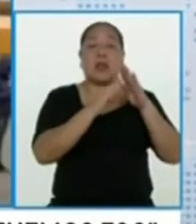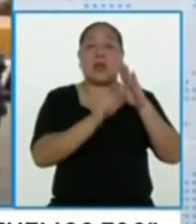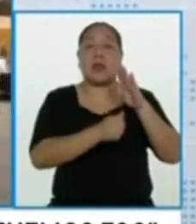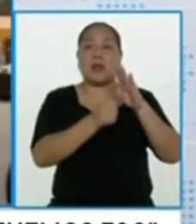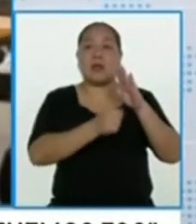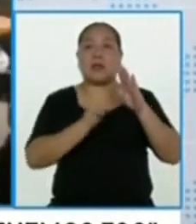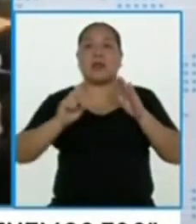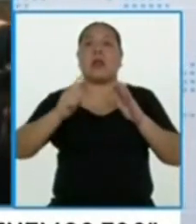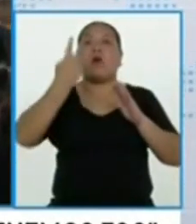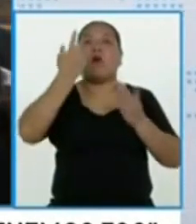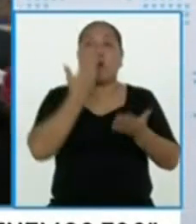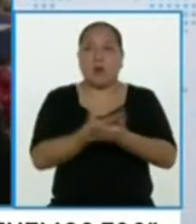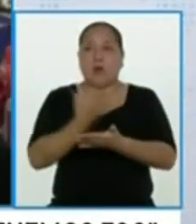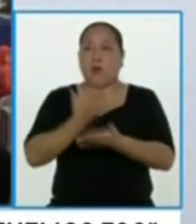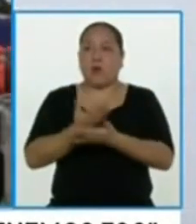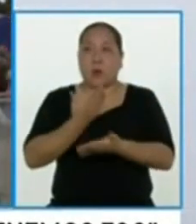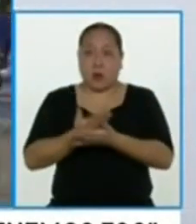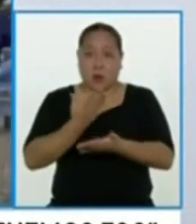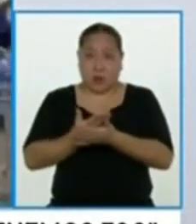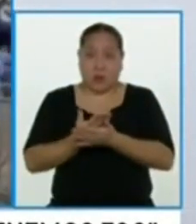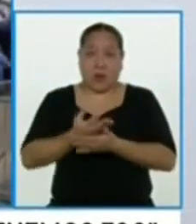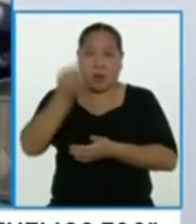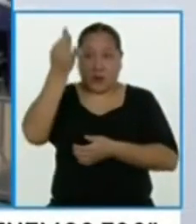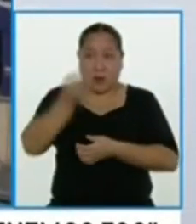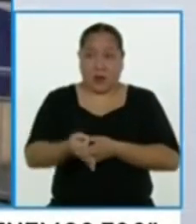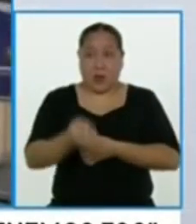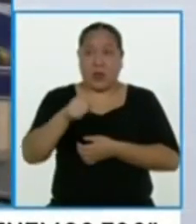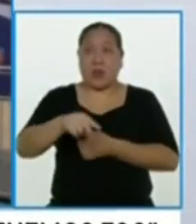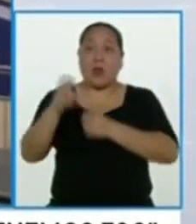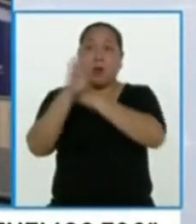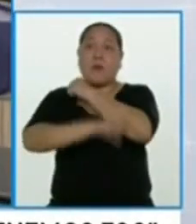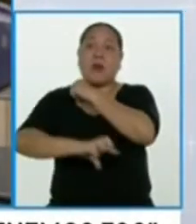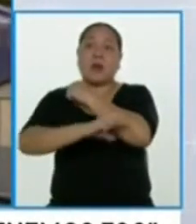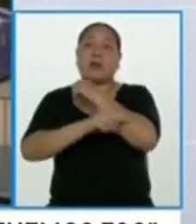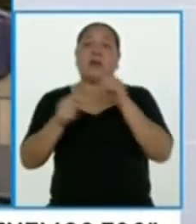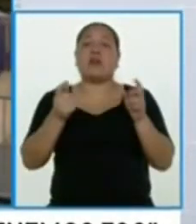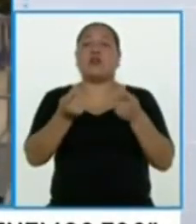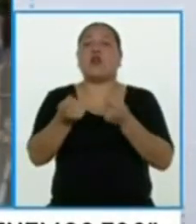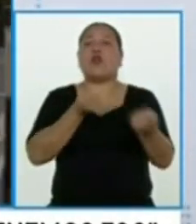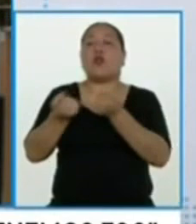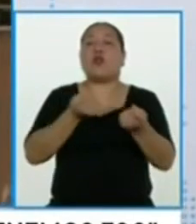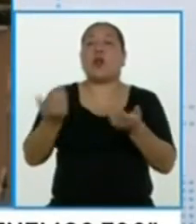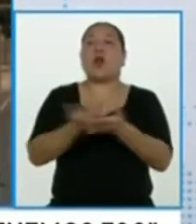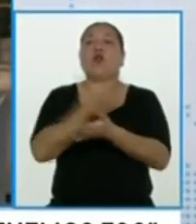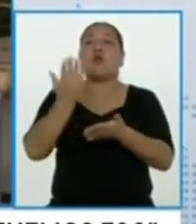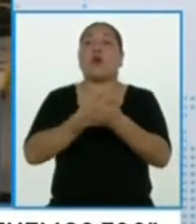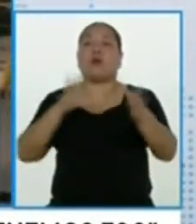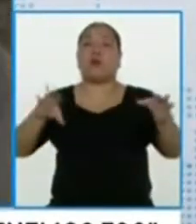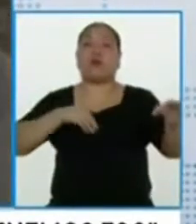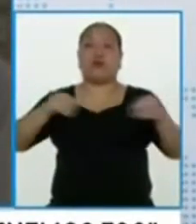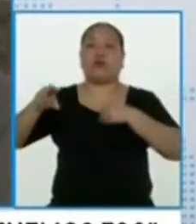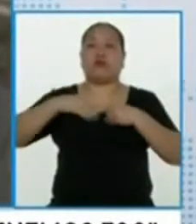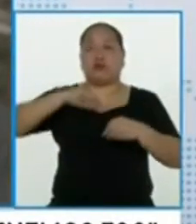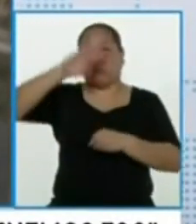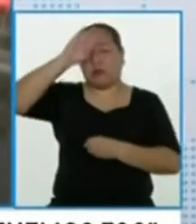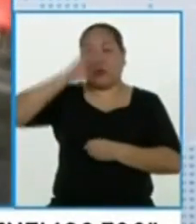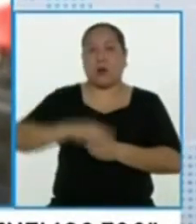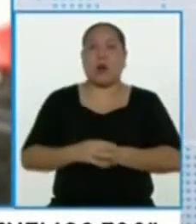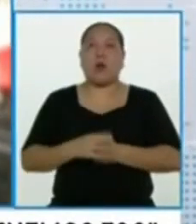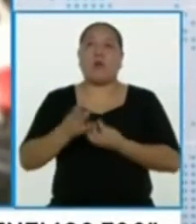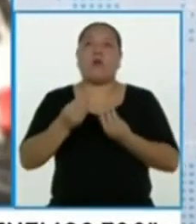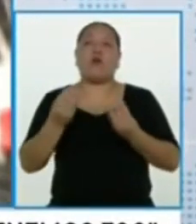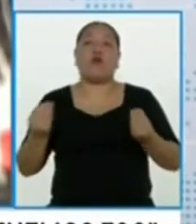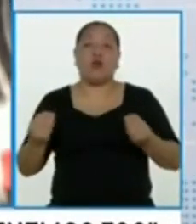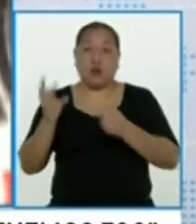única intervención documentada a la fecha de países controlando las nuevas variantes. Sí, las medidas drásticas, ¿no? En muchos países retroceder